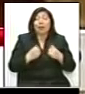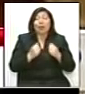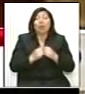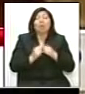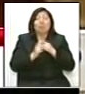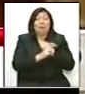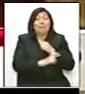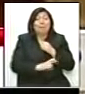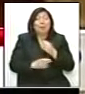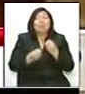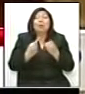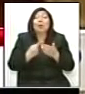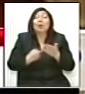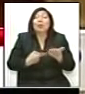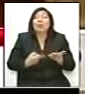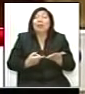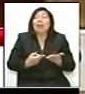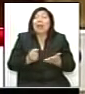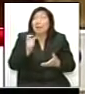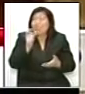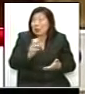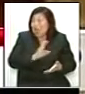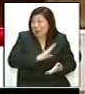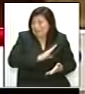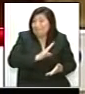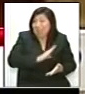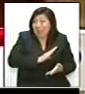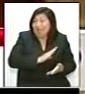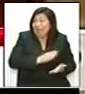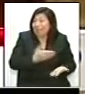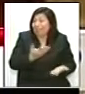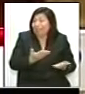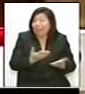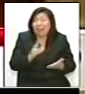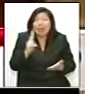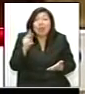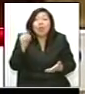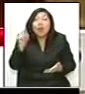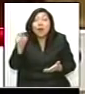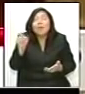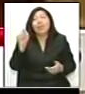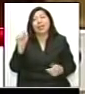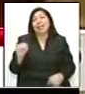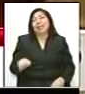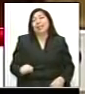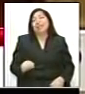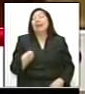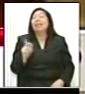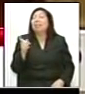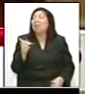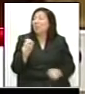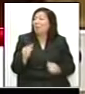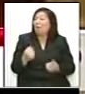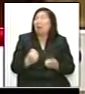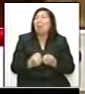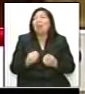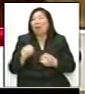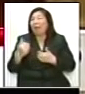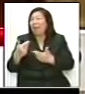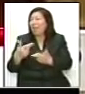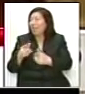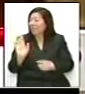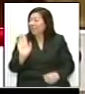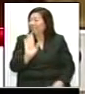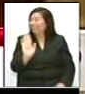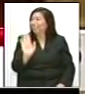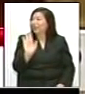país, porque el enemigo es el delincuente. Y al delincuente no hay que darle ventajas.